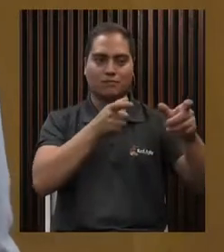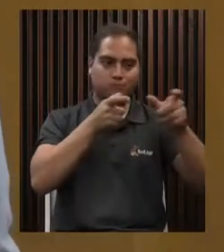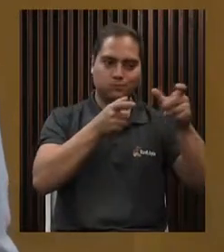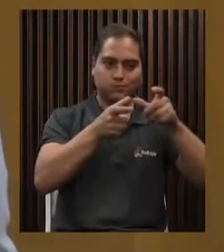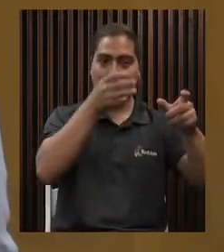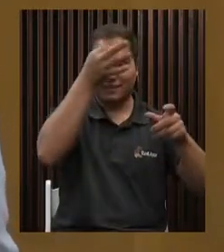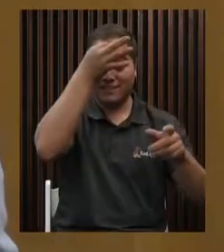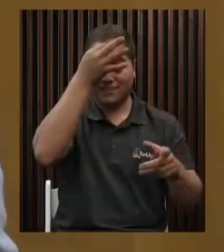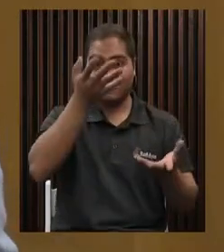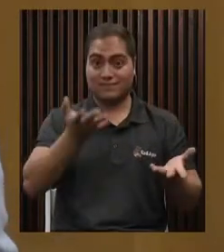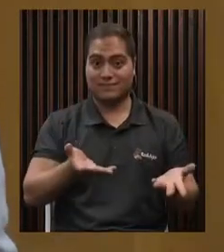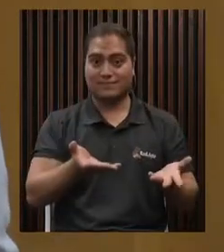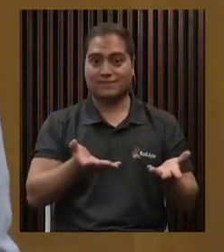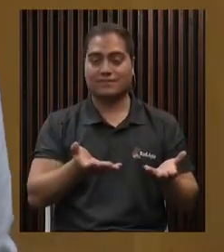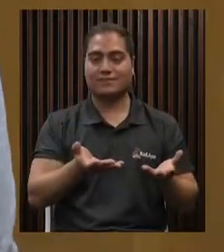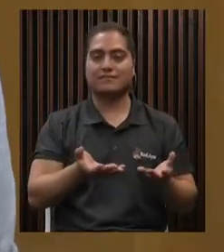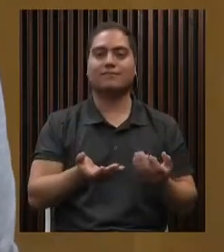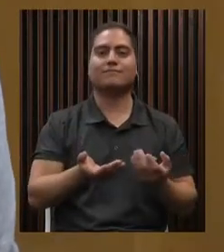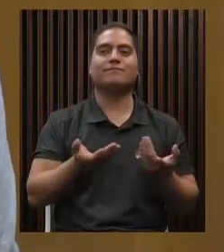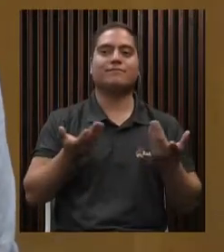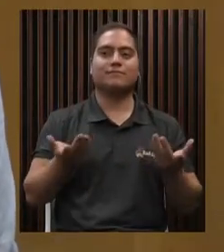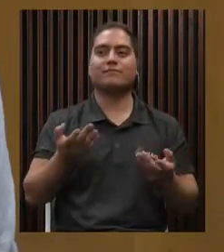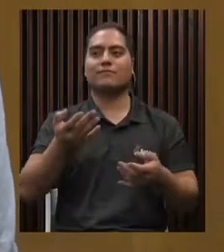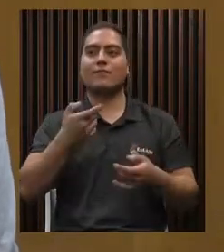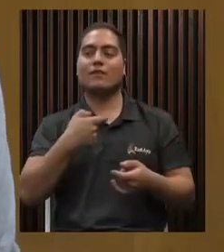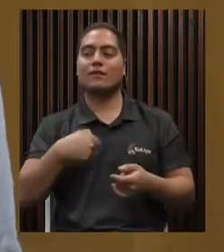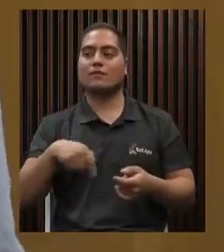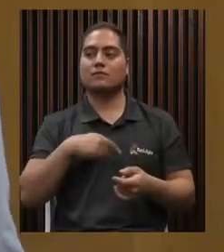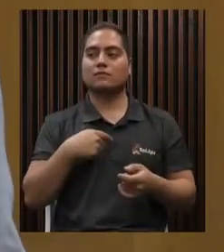seleccionaron la forma de aquí.